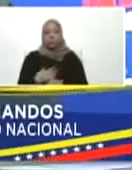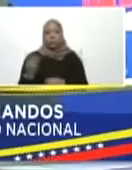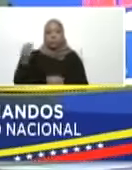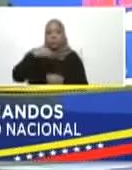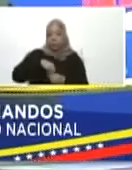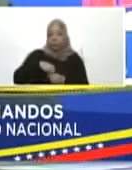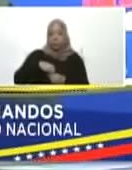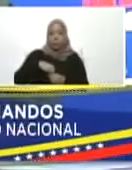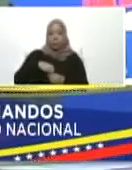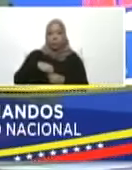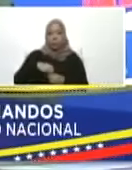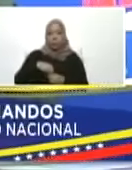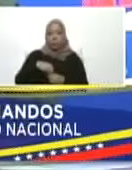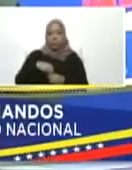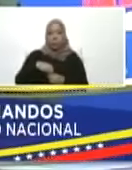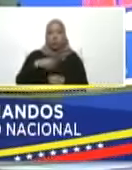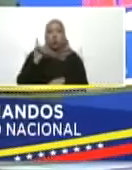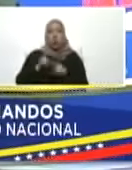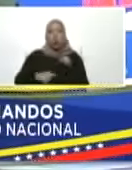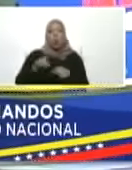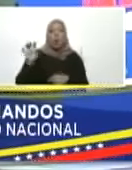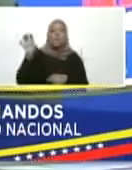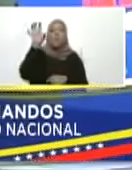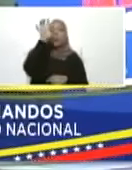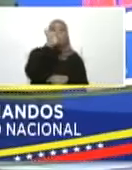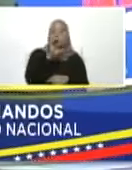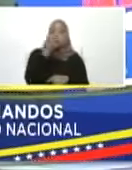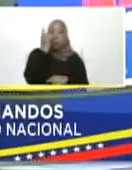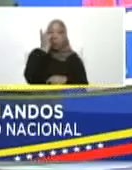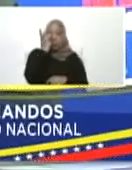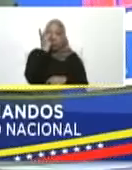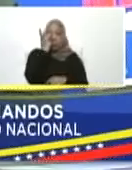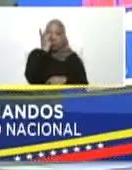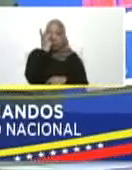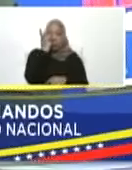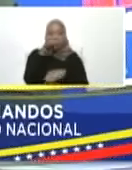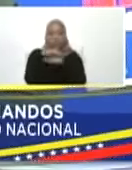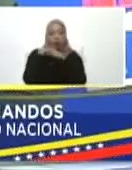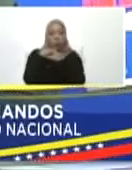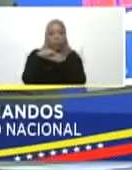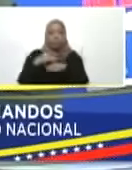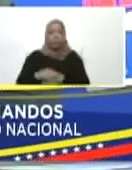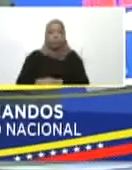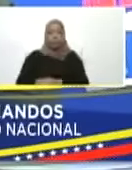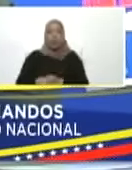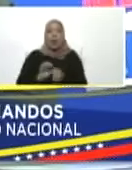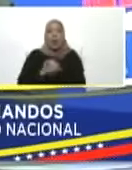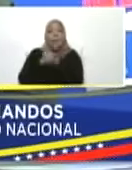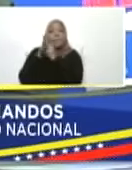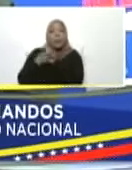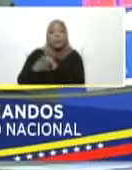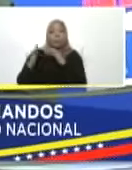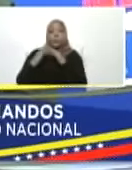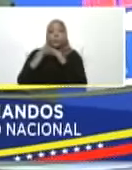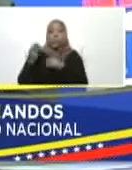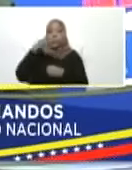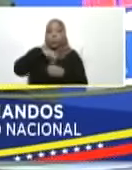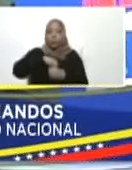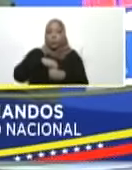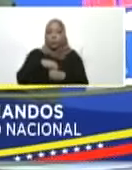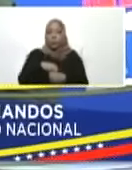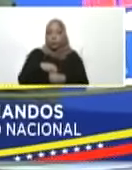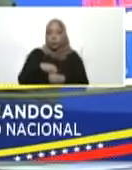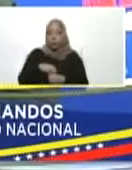incluyó uno de los países que mejor condujo la batalla contra el COVID-19, y esa